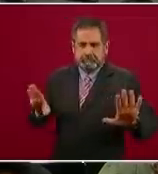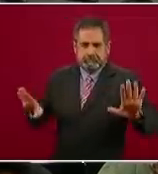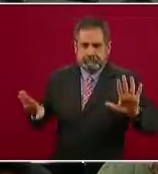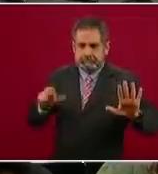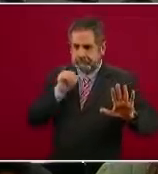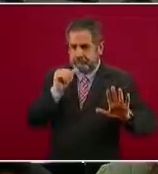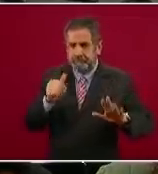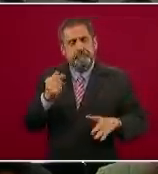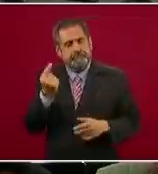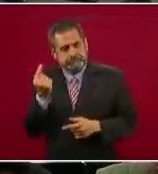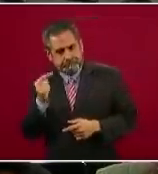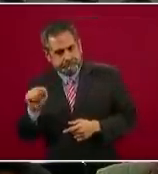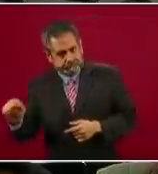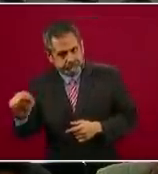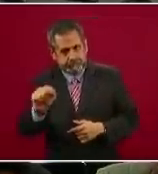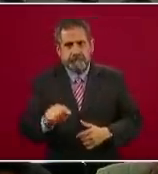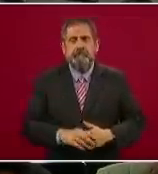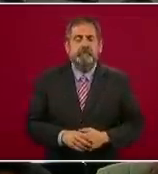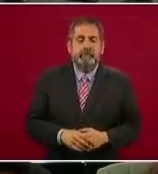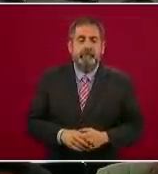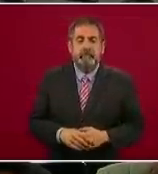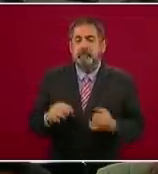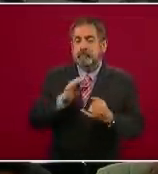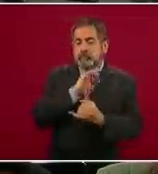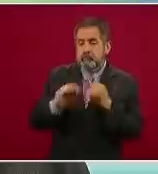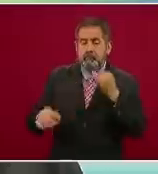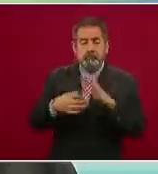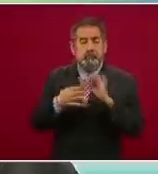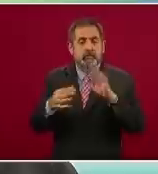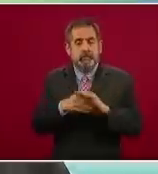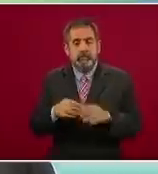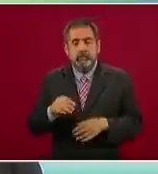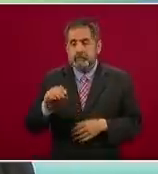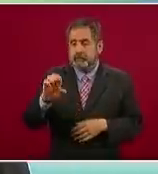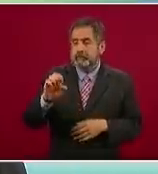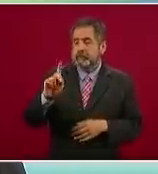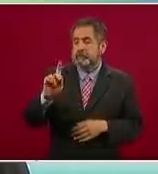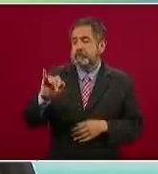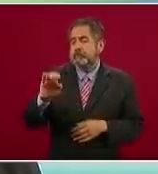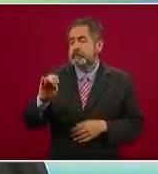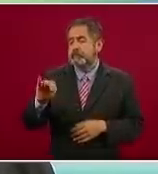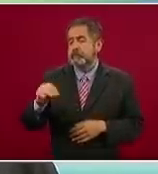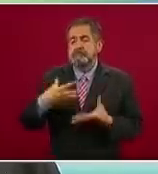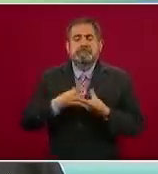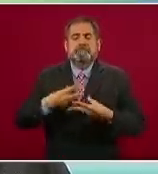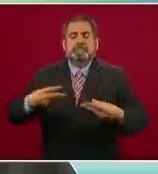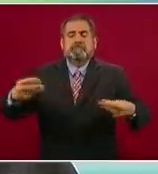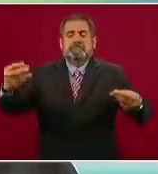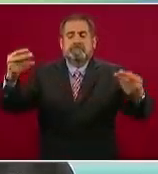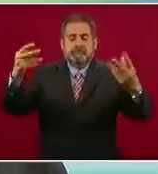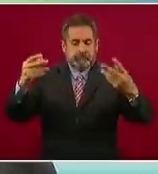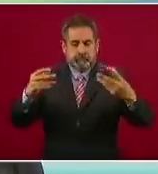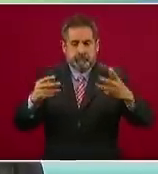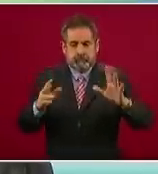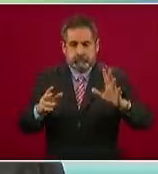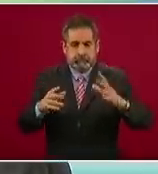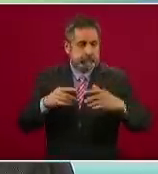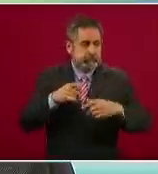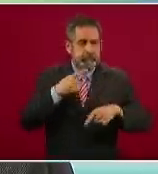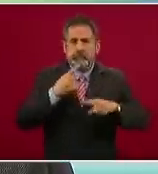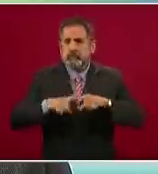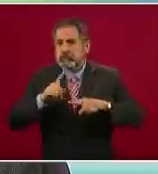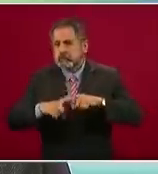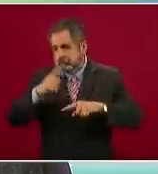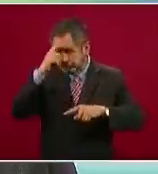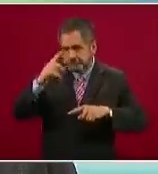se debe hacer. La última, la transmisión epidémica, en donde ya hay una dispersión generalizada del virus. No son rastreables las cadenas